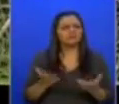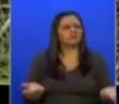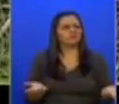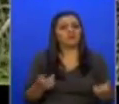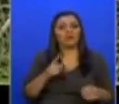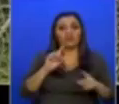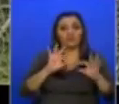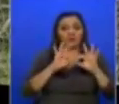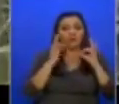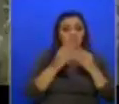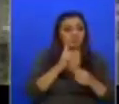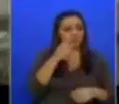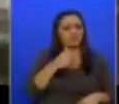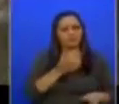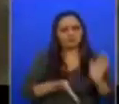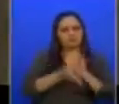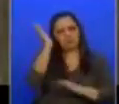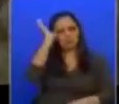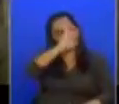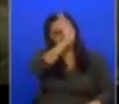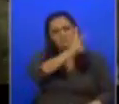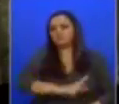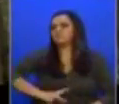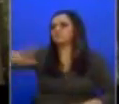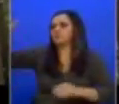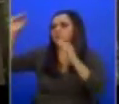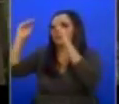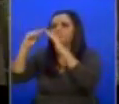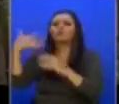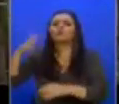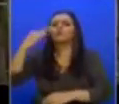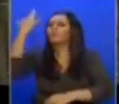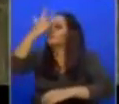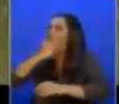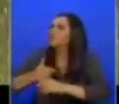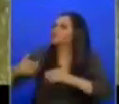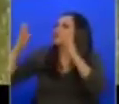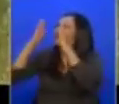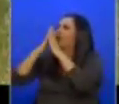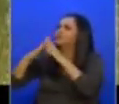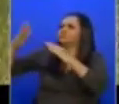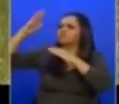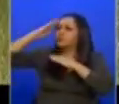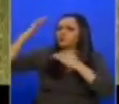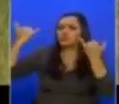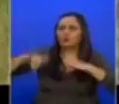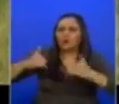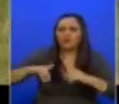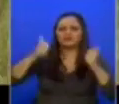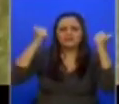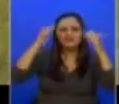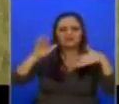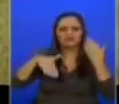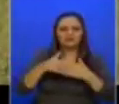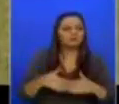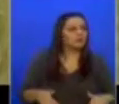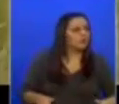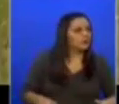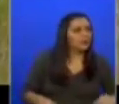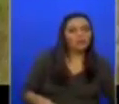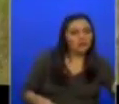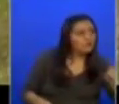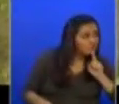cambiaron y contaron cómo eran los departamentos, los espacios públicos, los UPC, los infantiles, nos faltaron casas porque todo el mundo